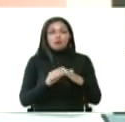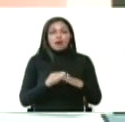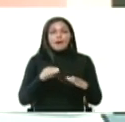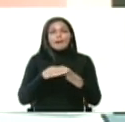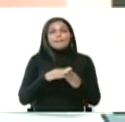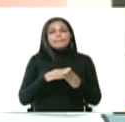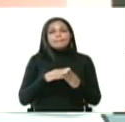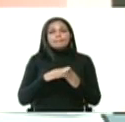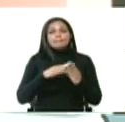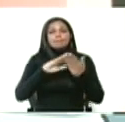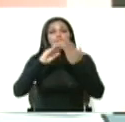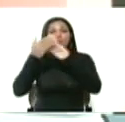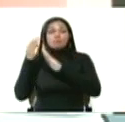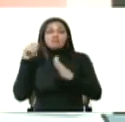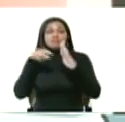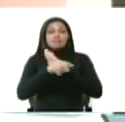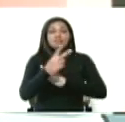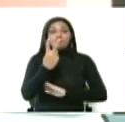Adentro 2.